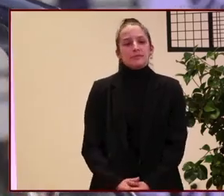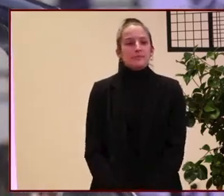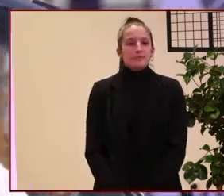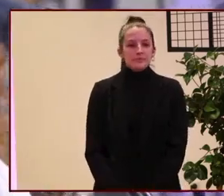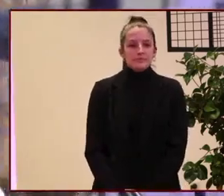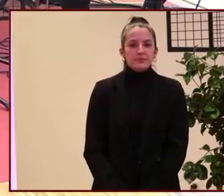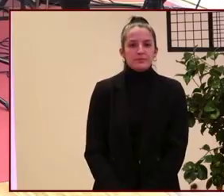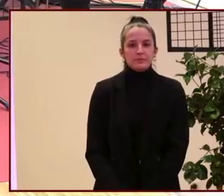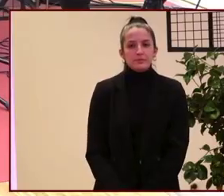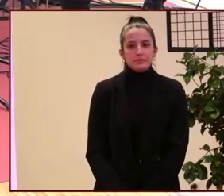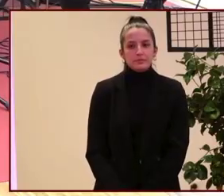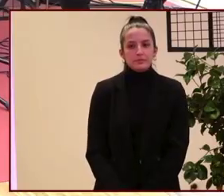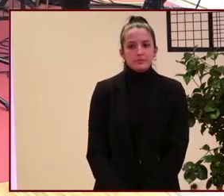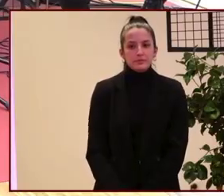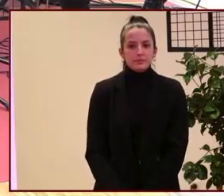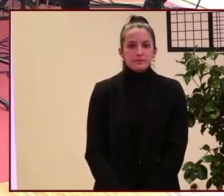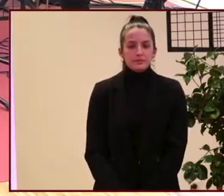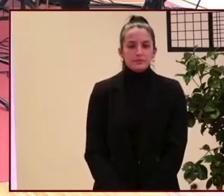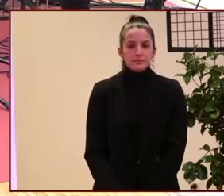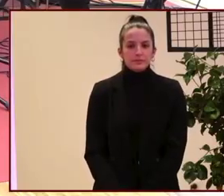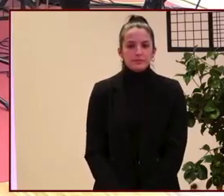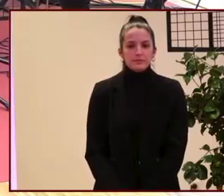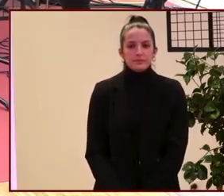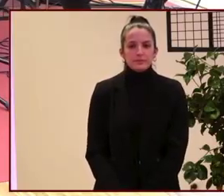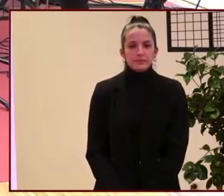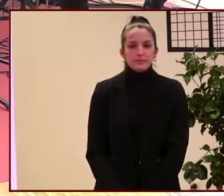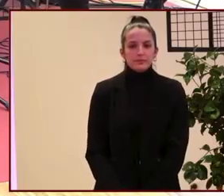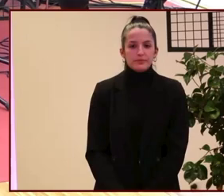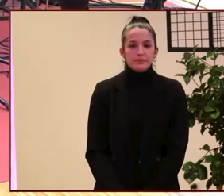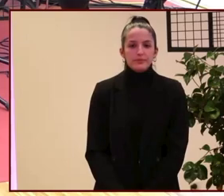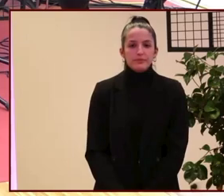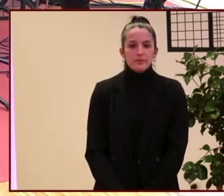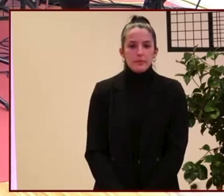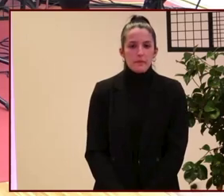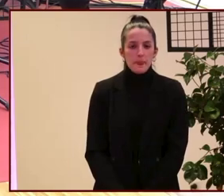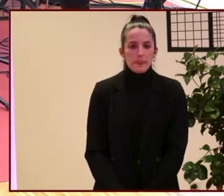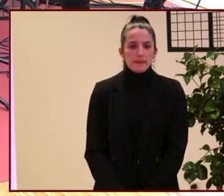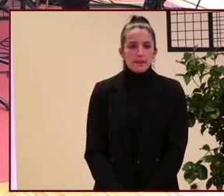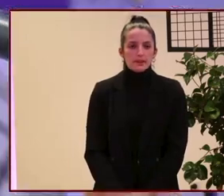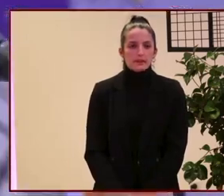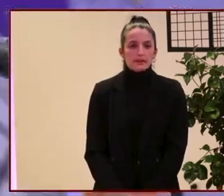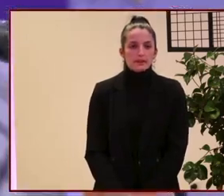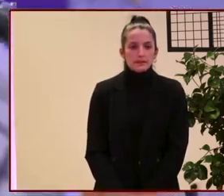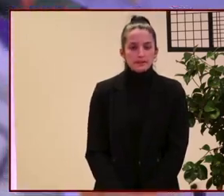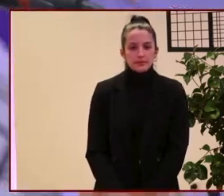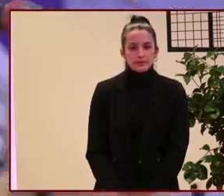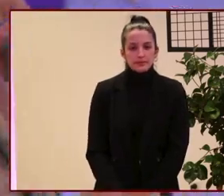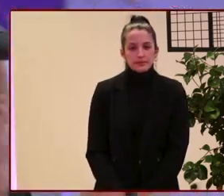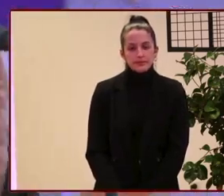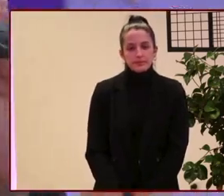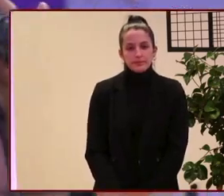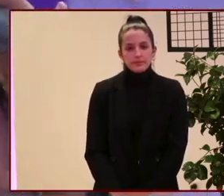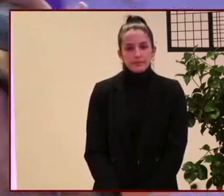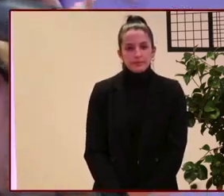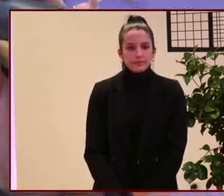vacas ellas barcas por los becerros así por las castellanas